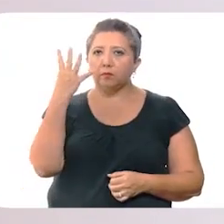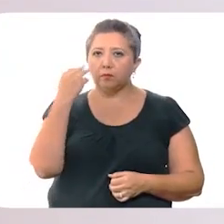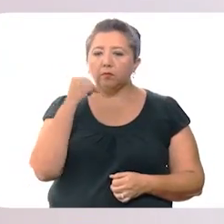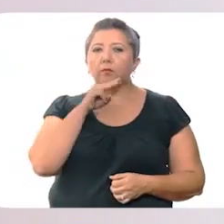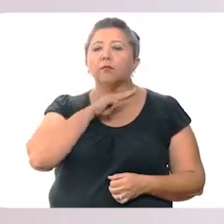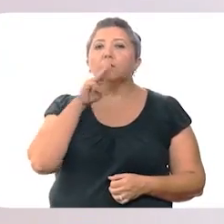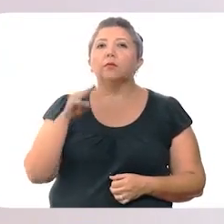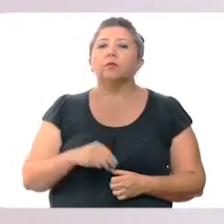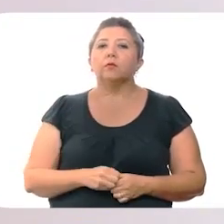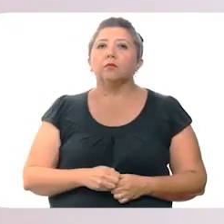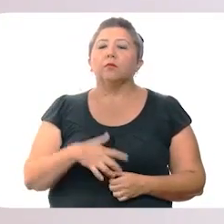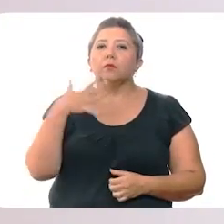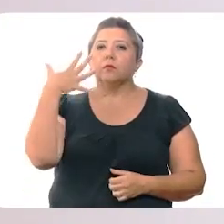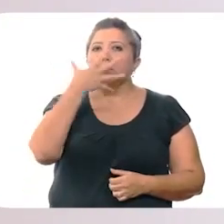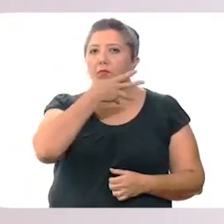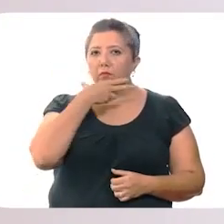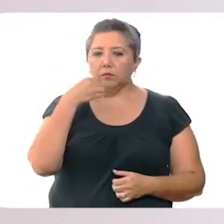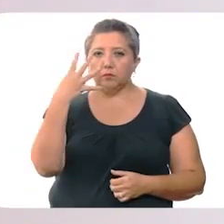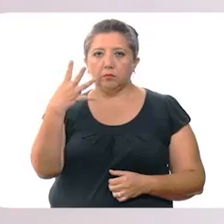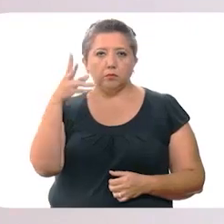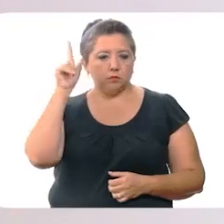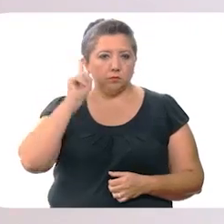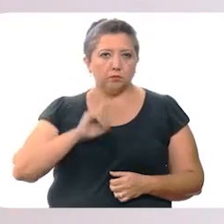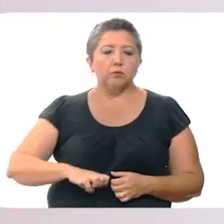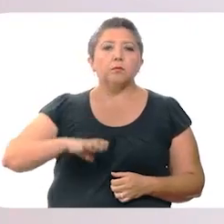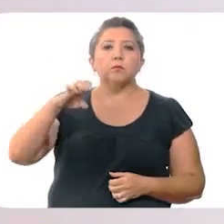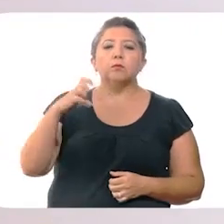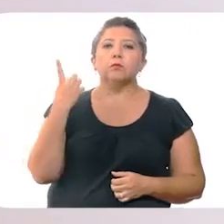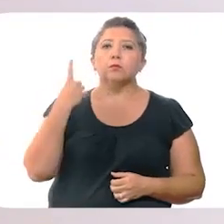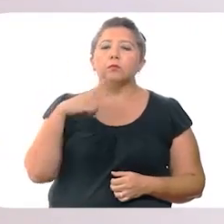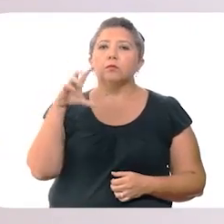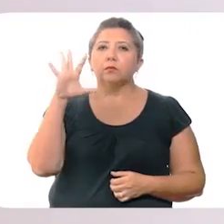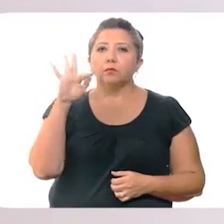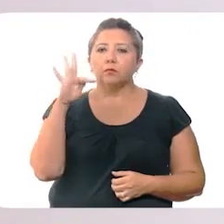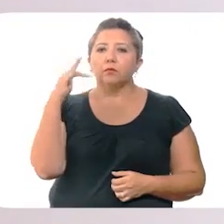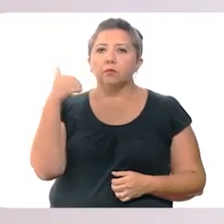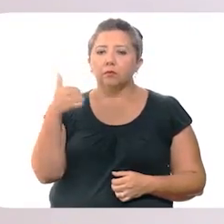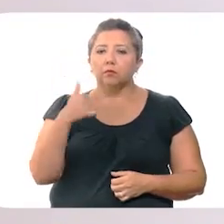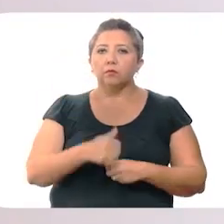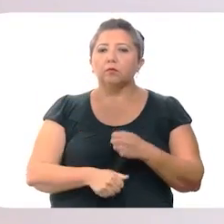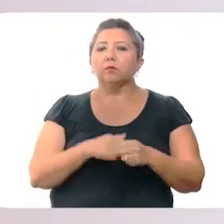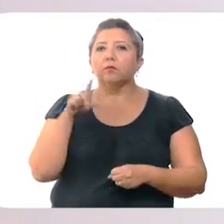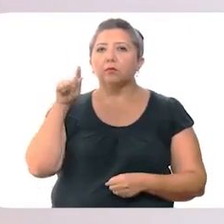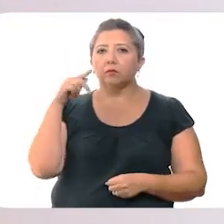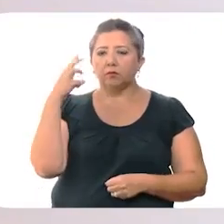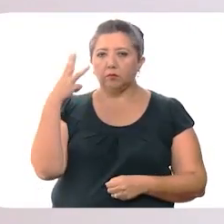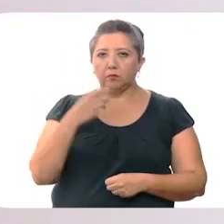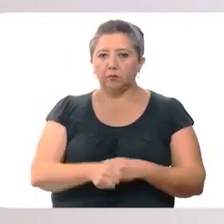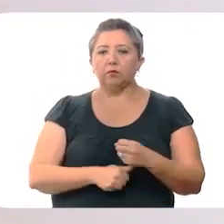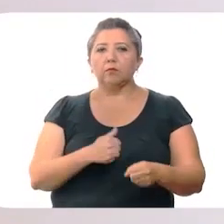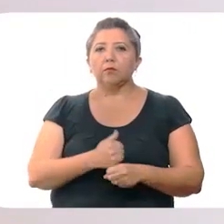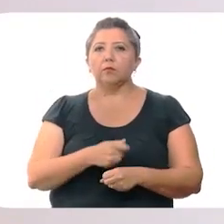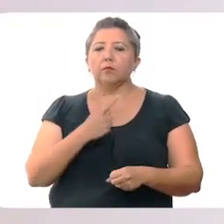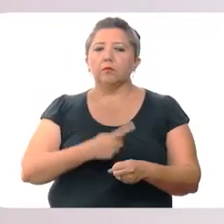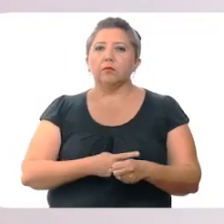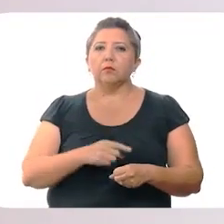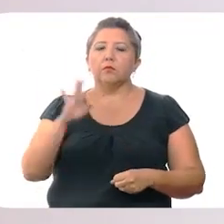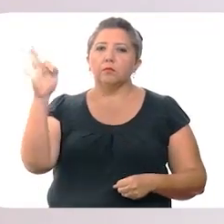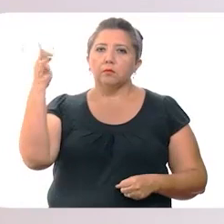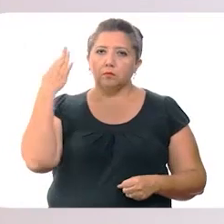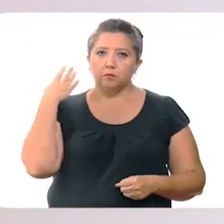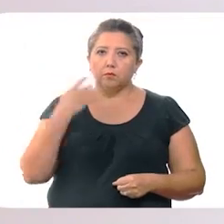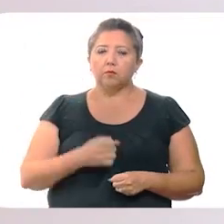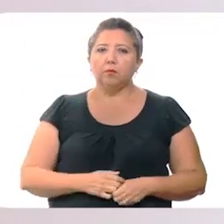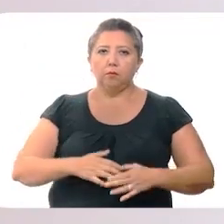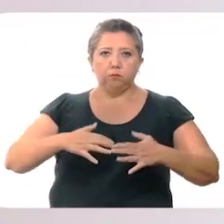9 fallecimientos. Son 5 hombres y 4 mujeres de un rango de edad de 46 años a 73 años. Sus principales